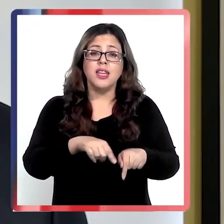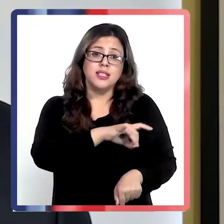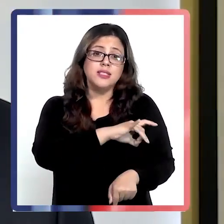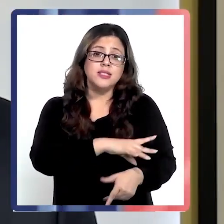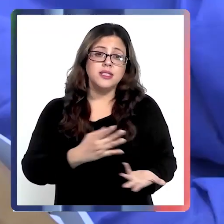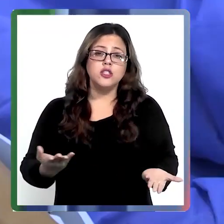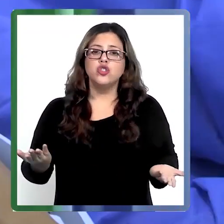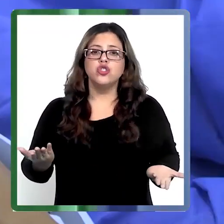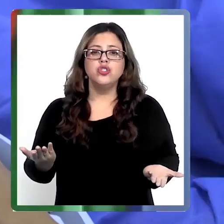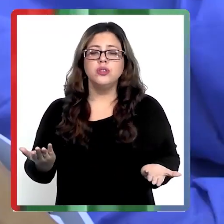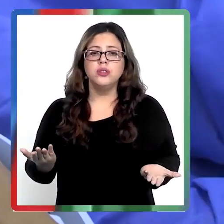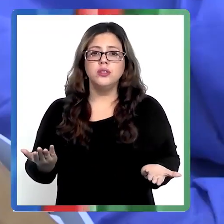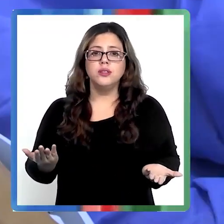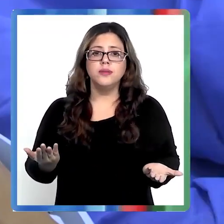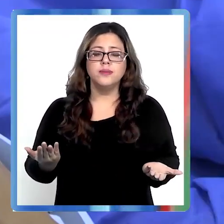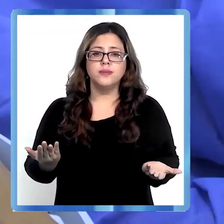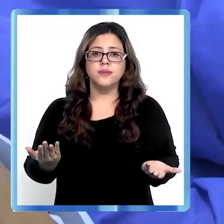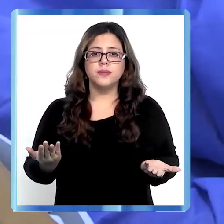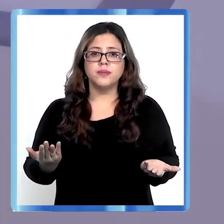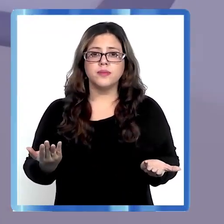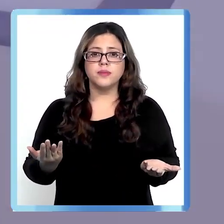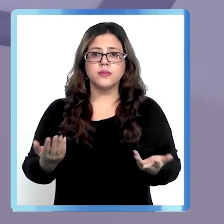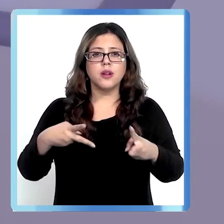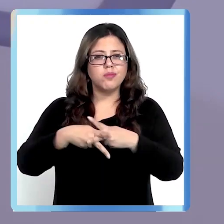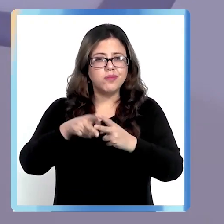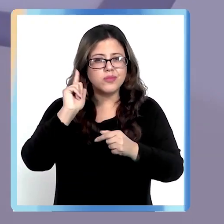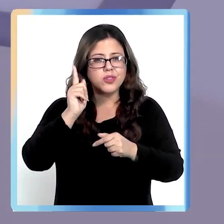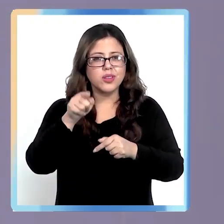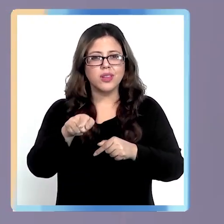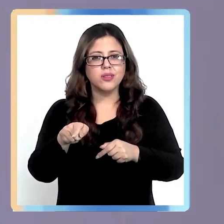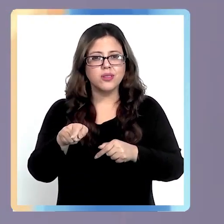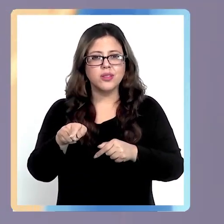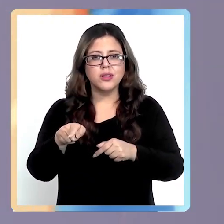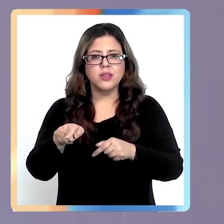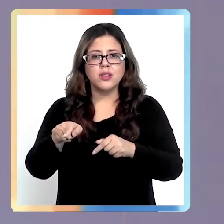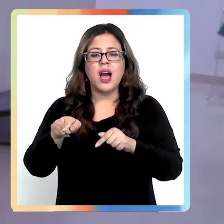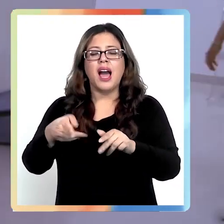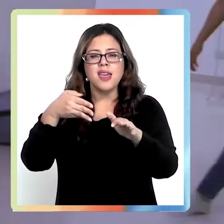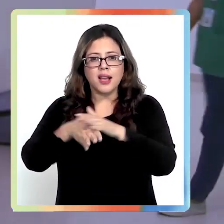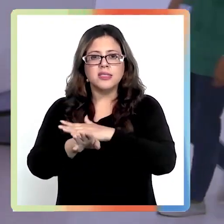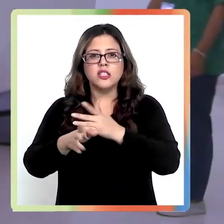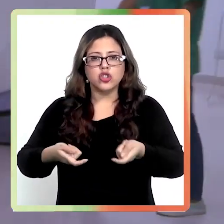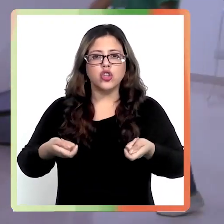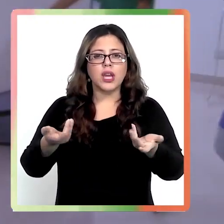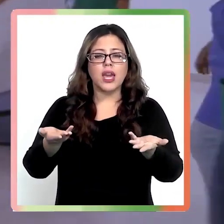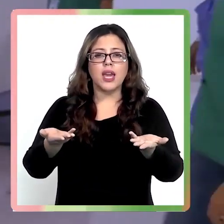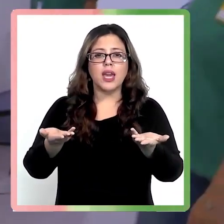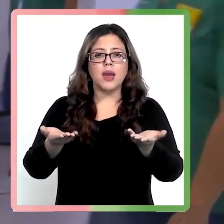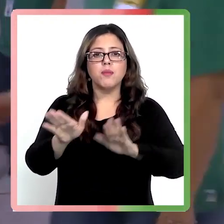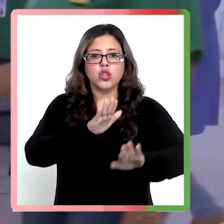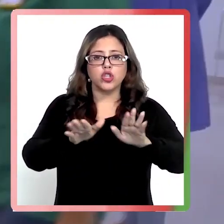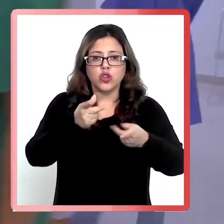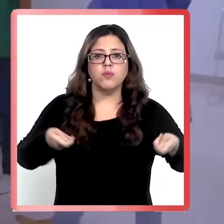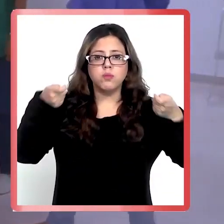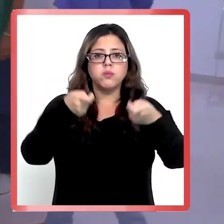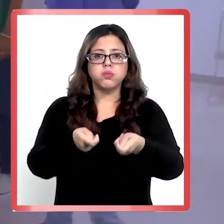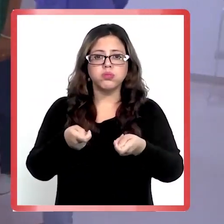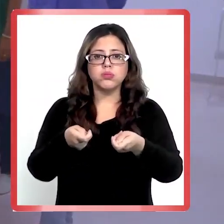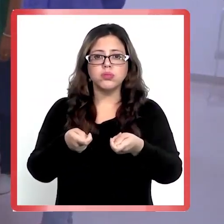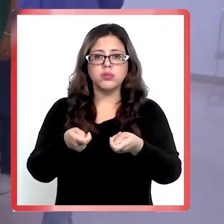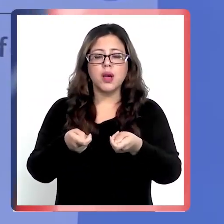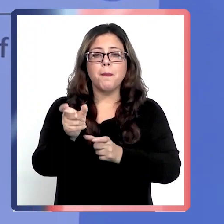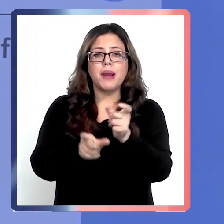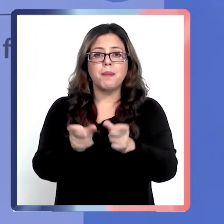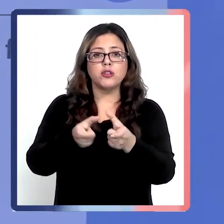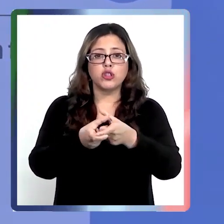tanto es la perspectiva de dar acceso con protección financiera, por lo tanto es con copago cero, además para los